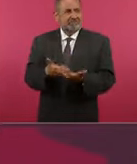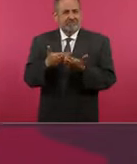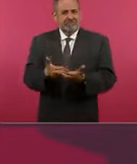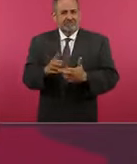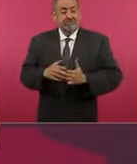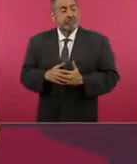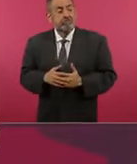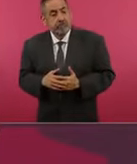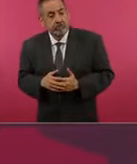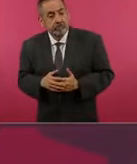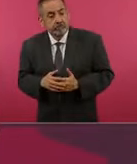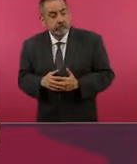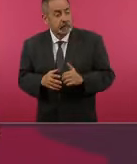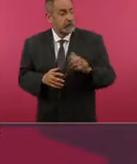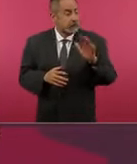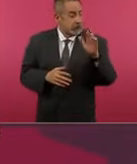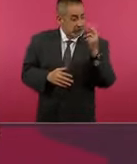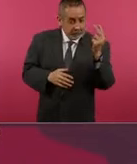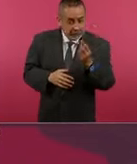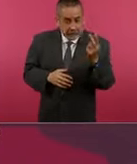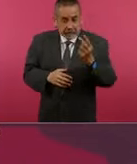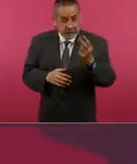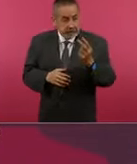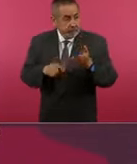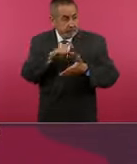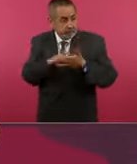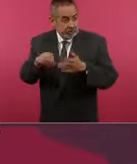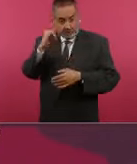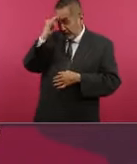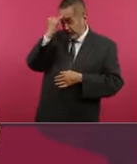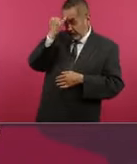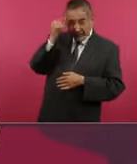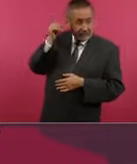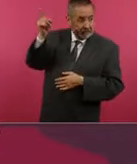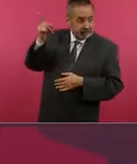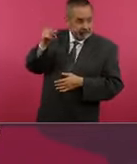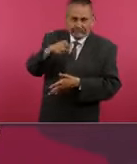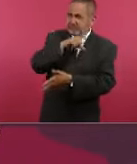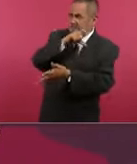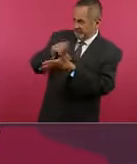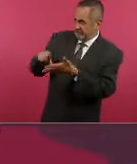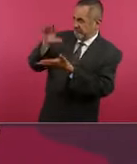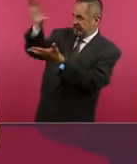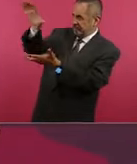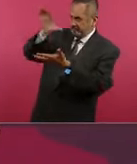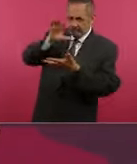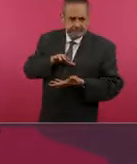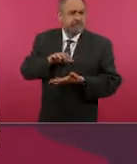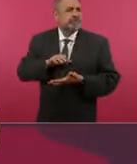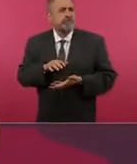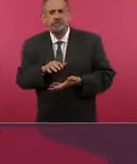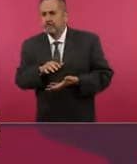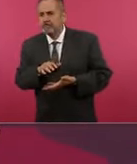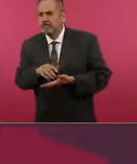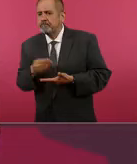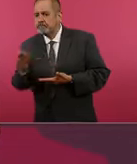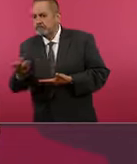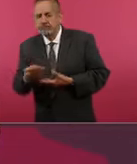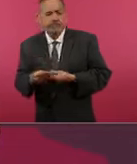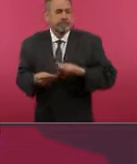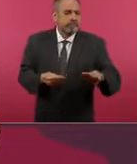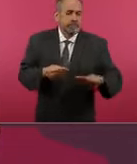Si hay que conseguir los medicamentos en la India, los vamos a traer para la farmacia. Sí.